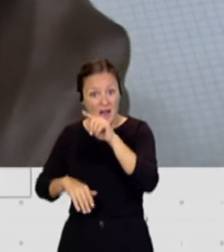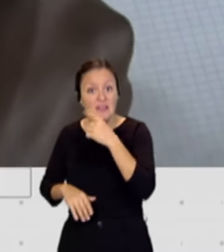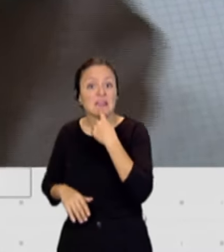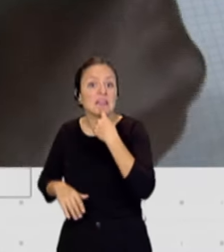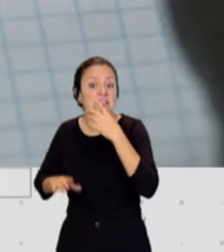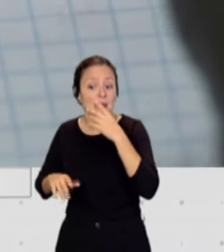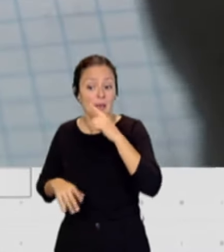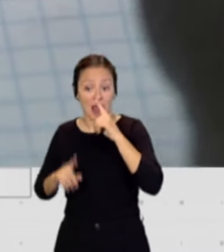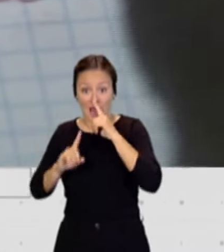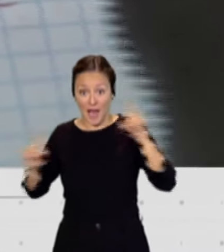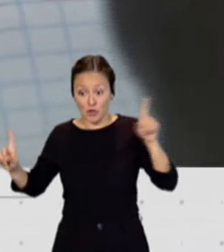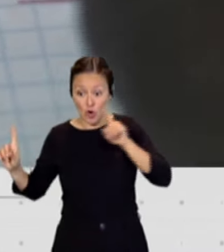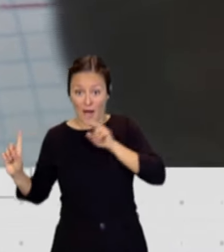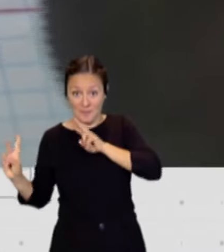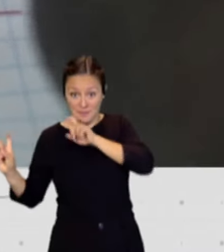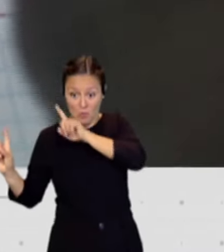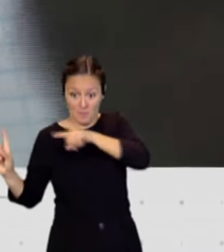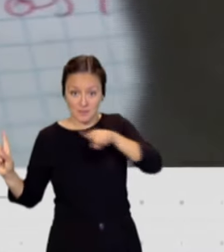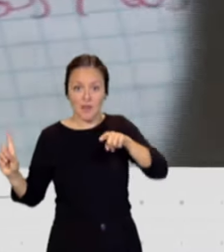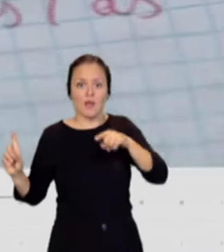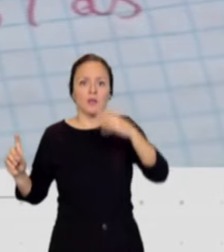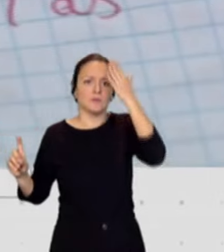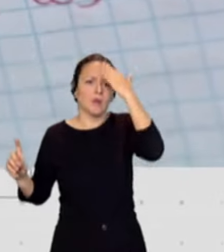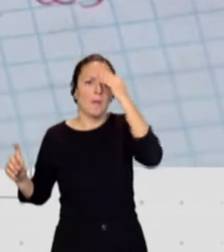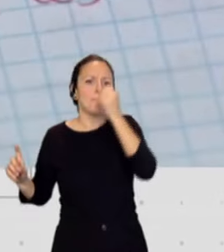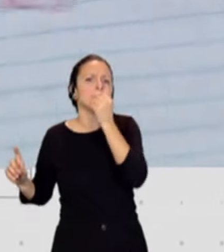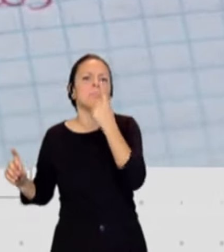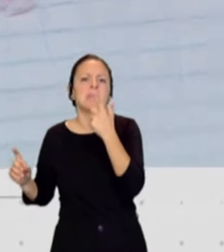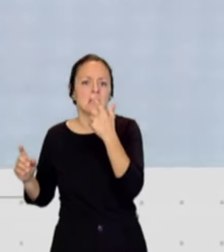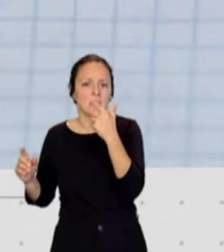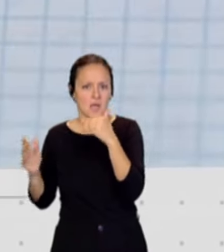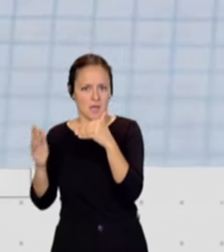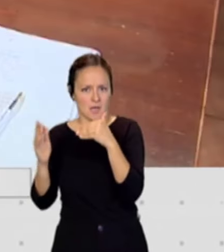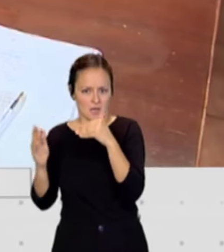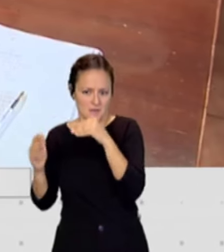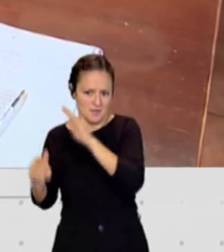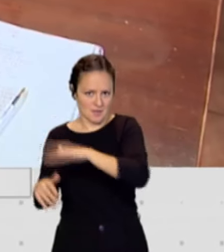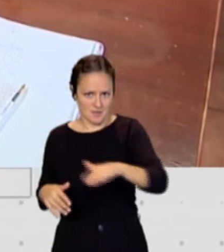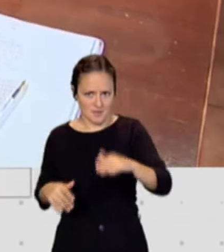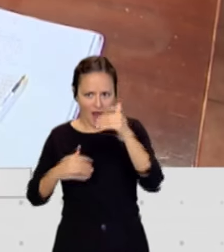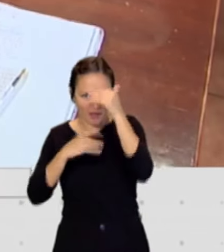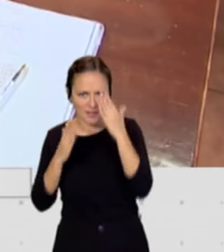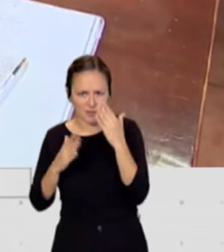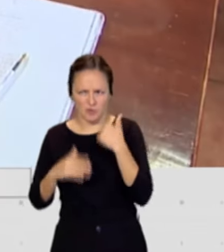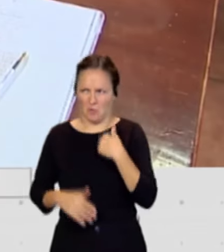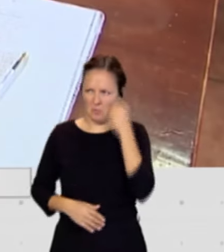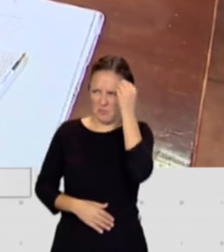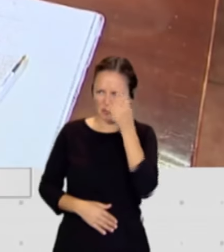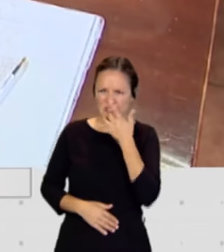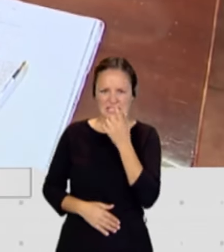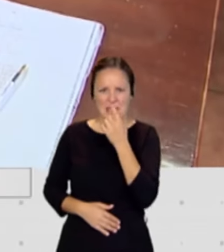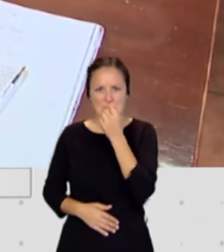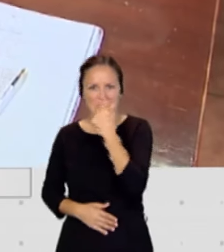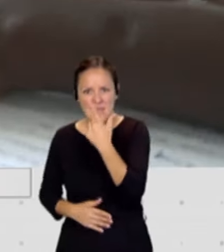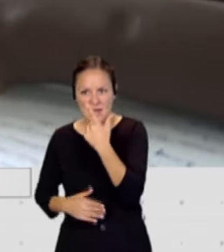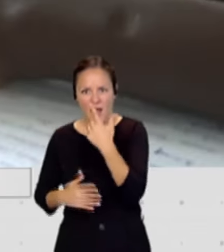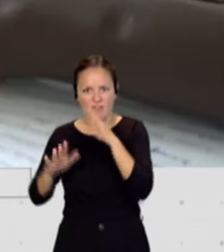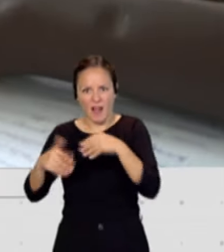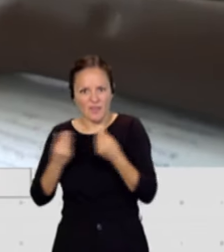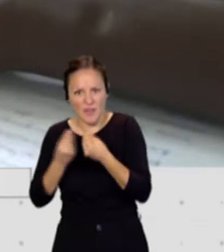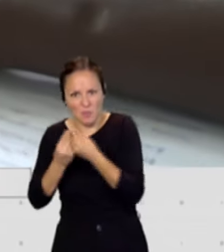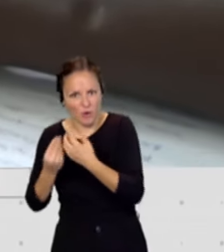primeros meses del año tutelan a unos 1000 menores migrantes y que están desbordados Yo me pregunto si con 1000 menores están desbordados Cómo estaremos aquí en Canarias que tenemos